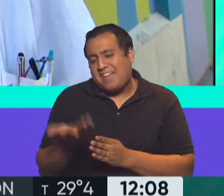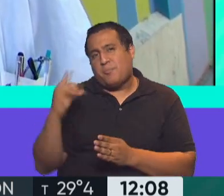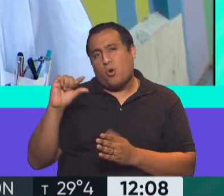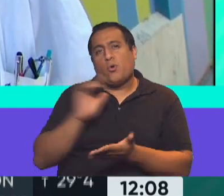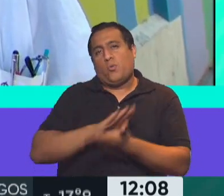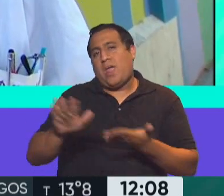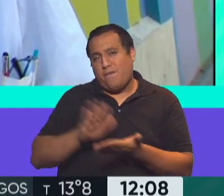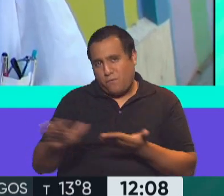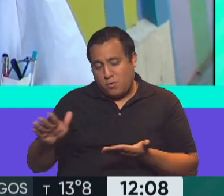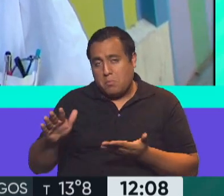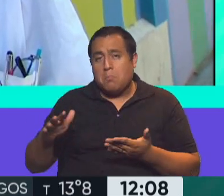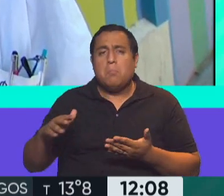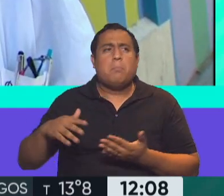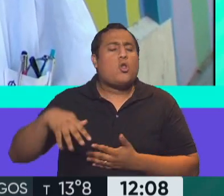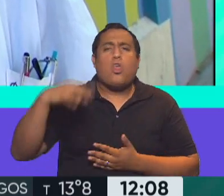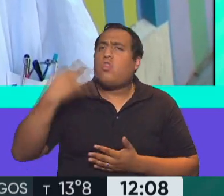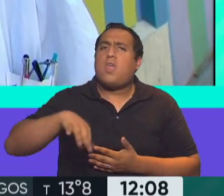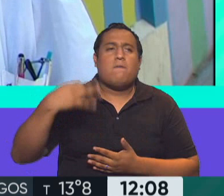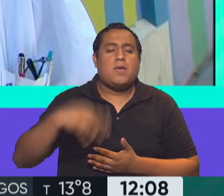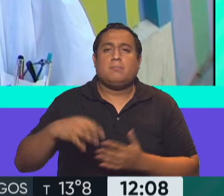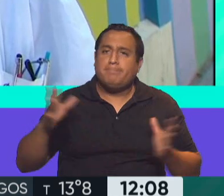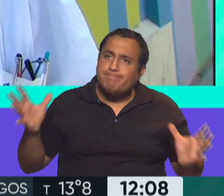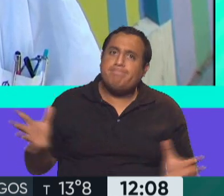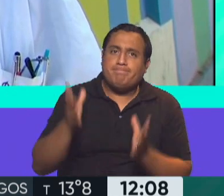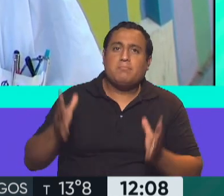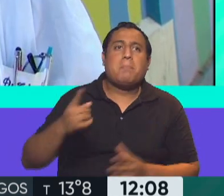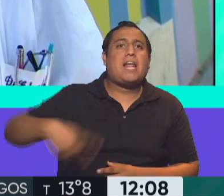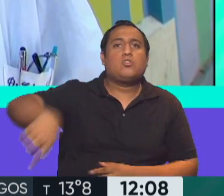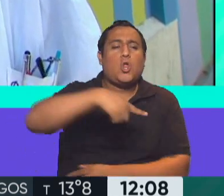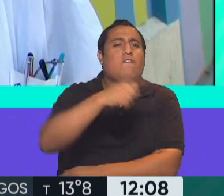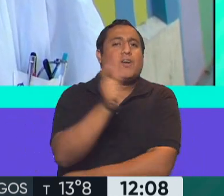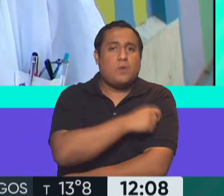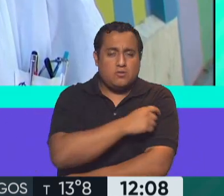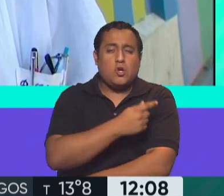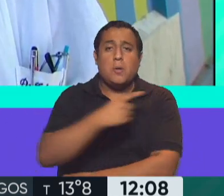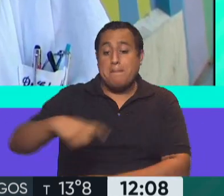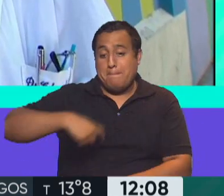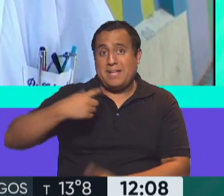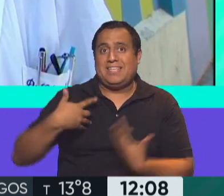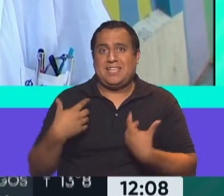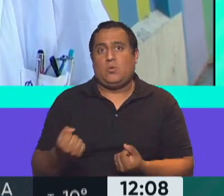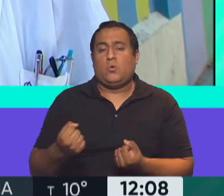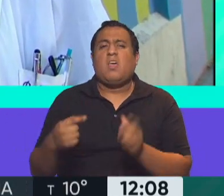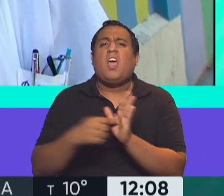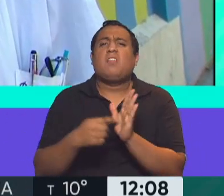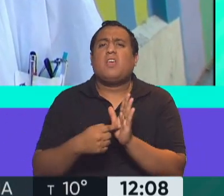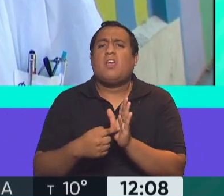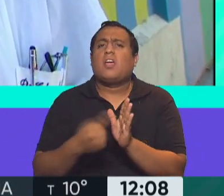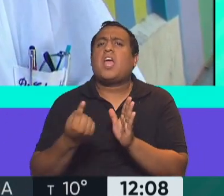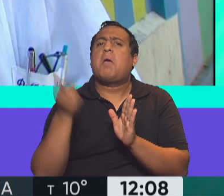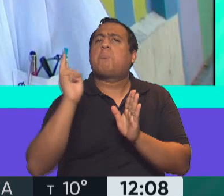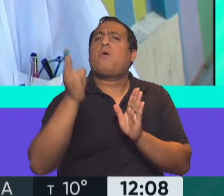empezando a aplicar. Pero tiene que ser un estímulo para ir a vacunarse, porque el pase sanitario no es restrictivo,